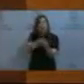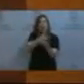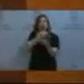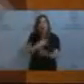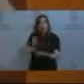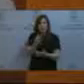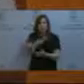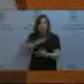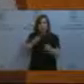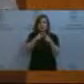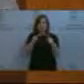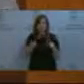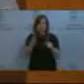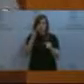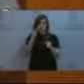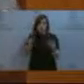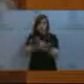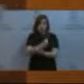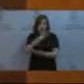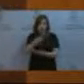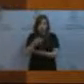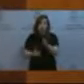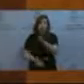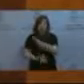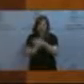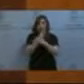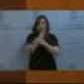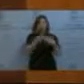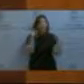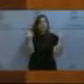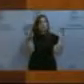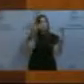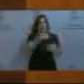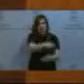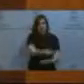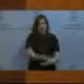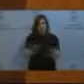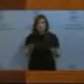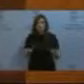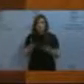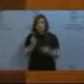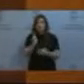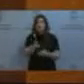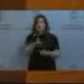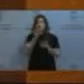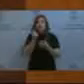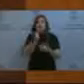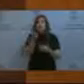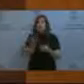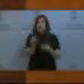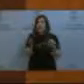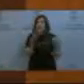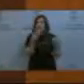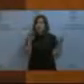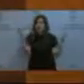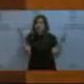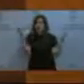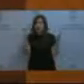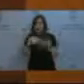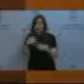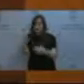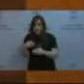los asturianos como consecuencia de su irresponsabilidad. Y dice la sentencia que la ausencia de